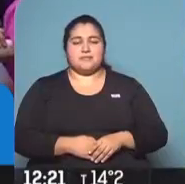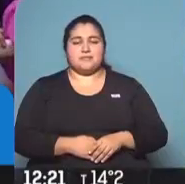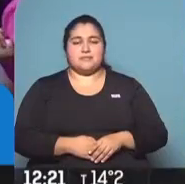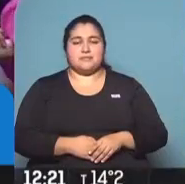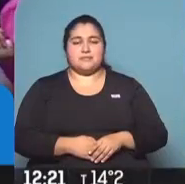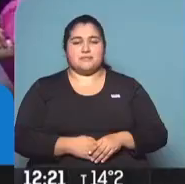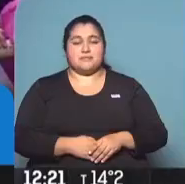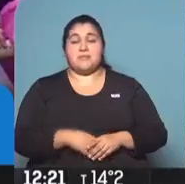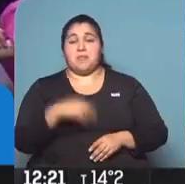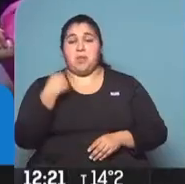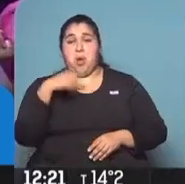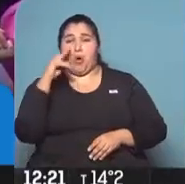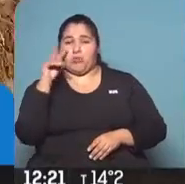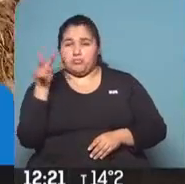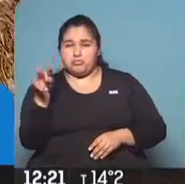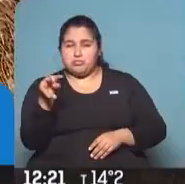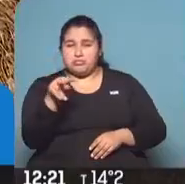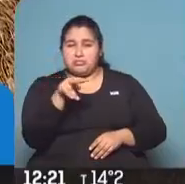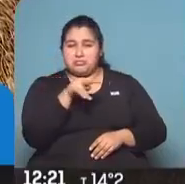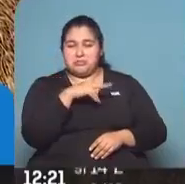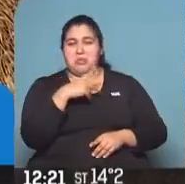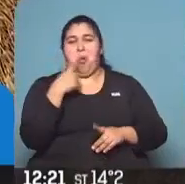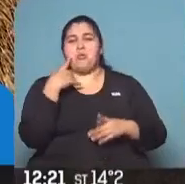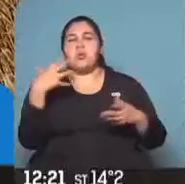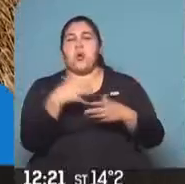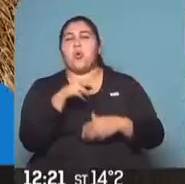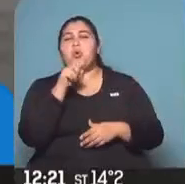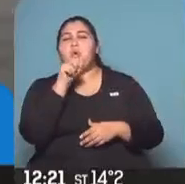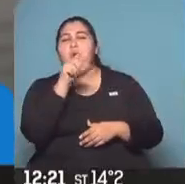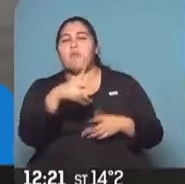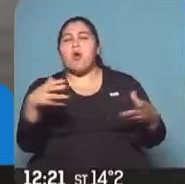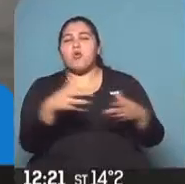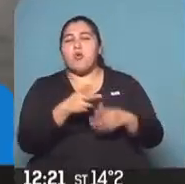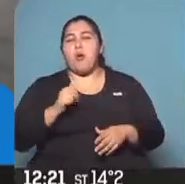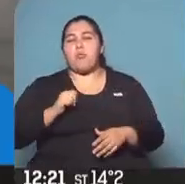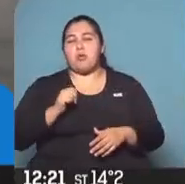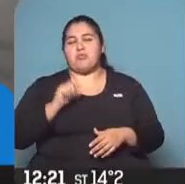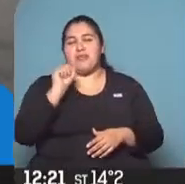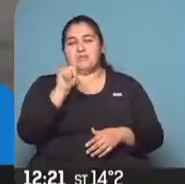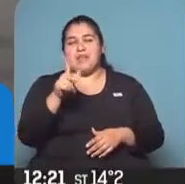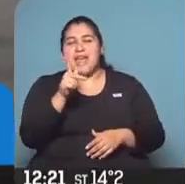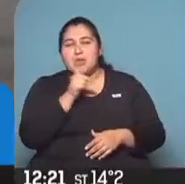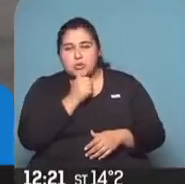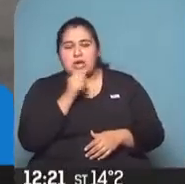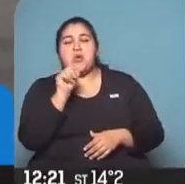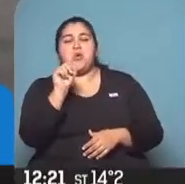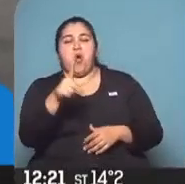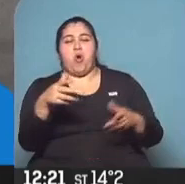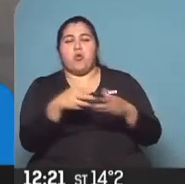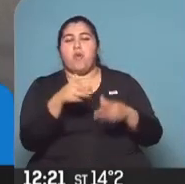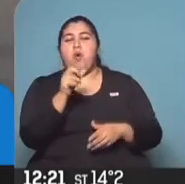observamos el carrusel de la banda militar y crucen con el regimiento de artillería